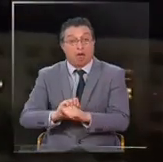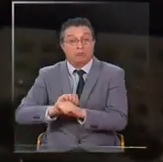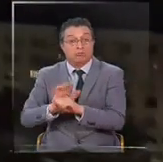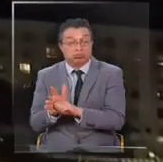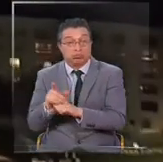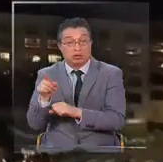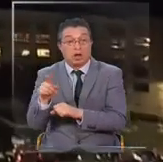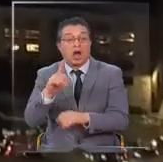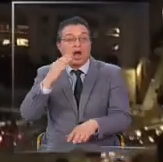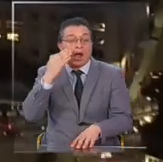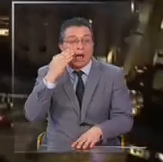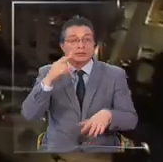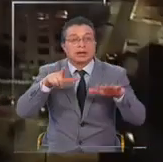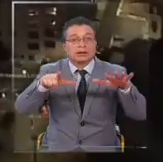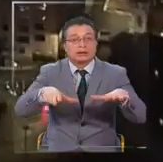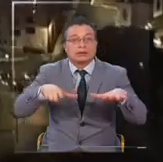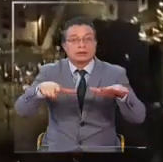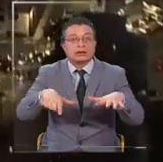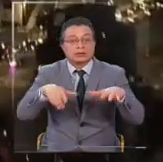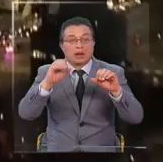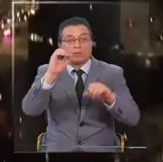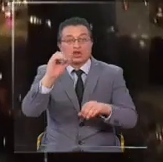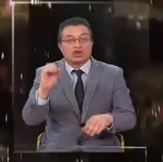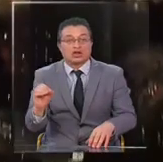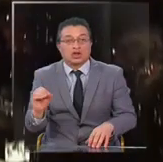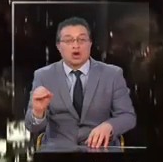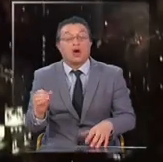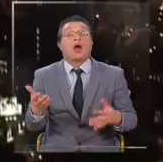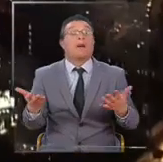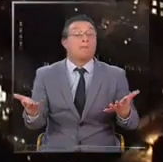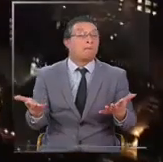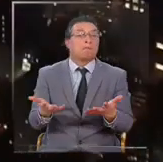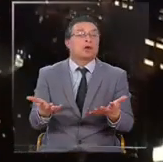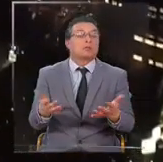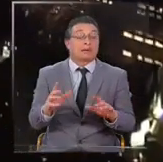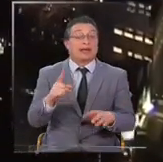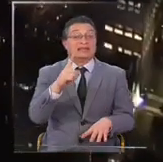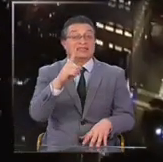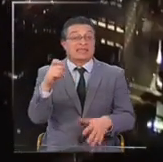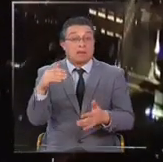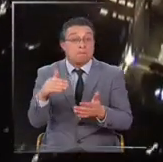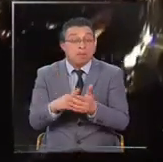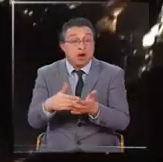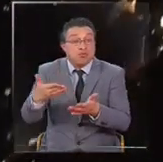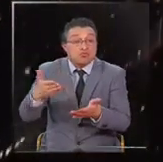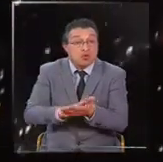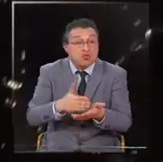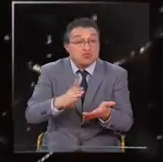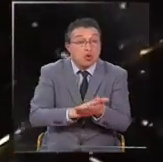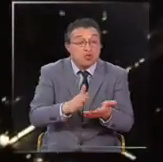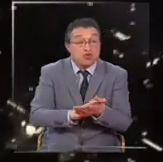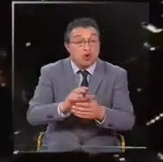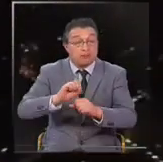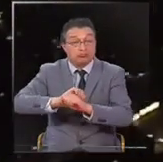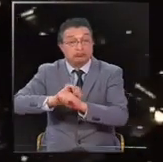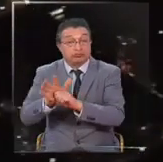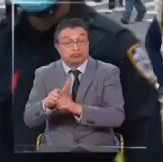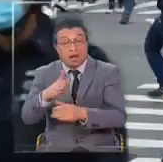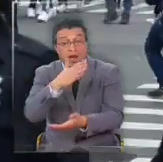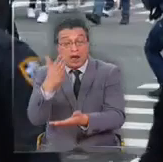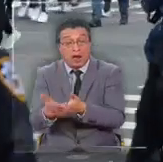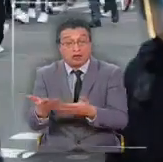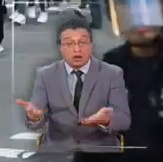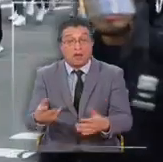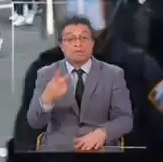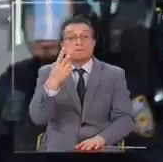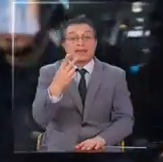Unidos, alcanzan casi el 17%. Y en gran medida, de los más de 100.000 muertos que registra Estados Unidos hasta el minuto, poco